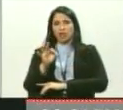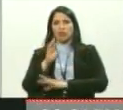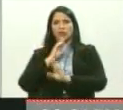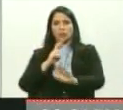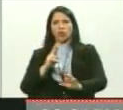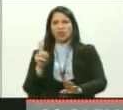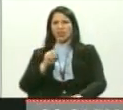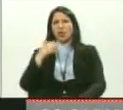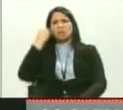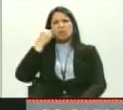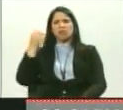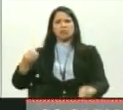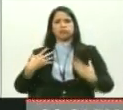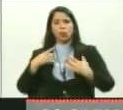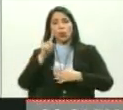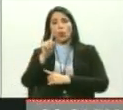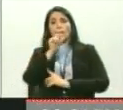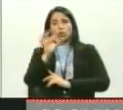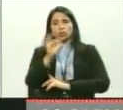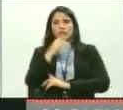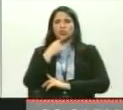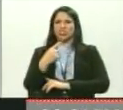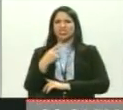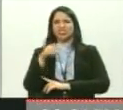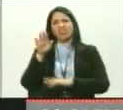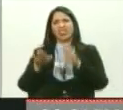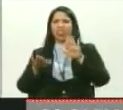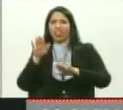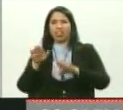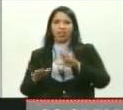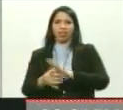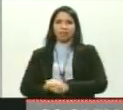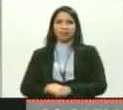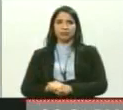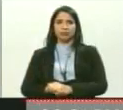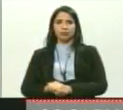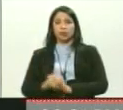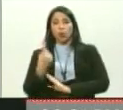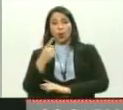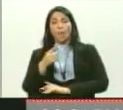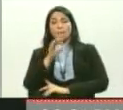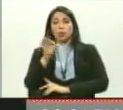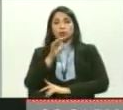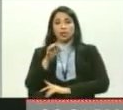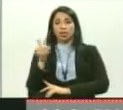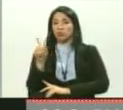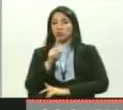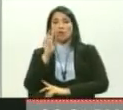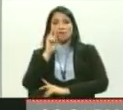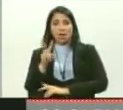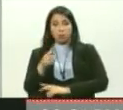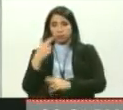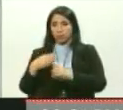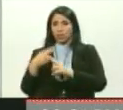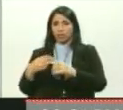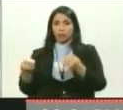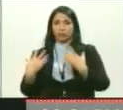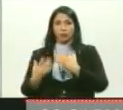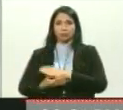contagie. 1% dice, es algo leve. 1% dice, no le veo riesgo si me